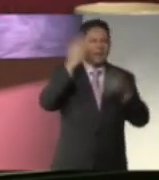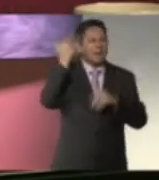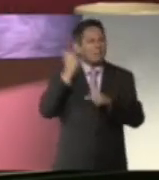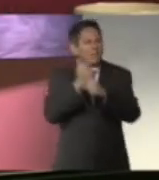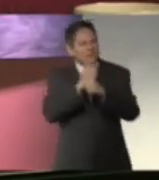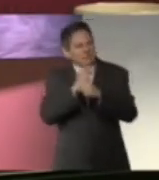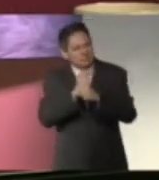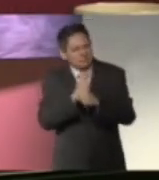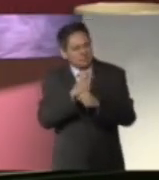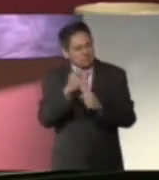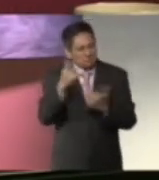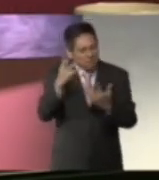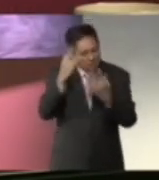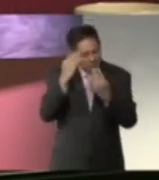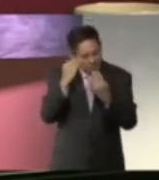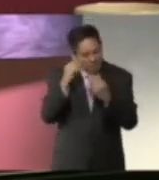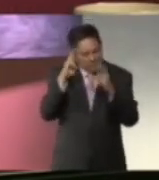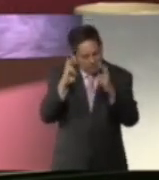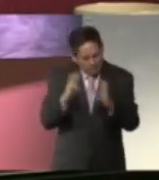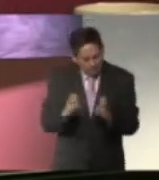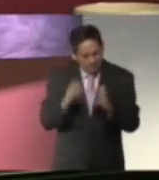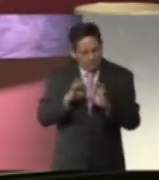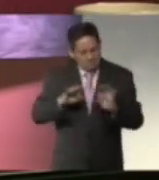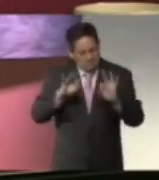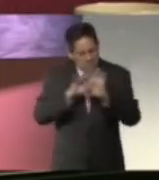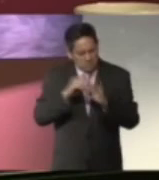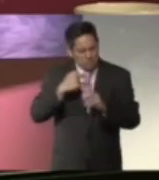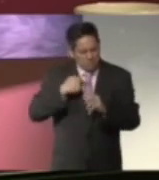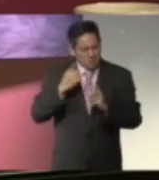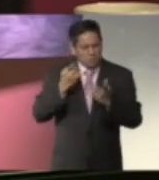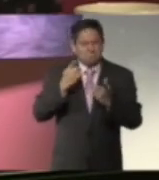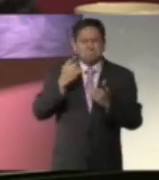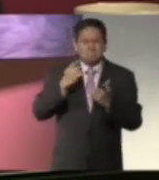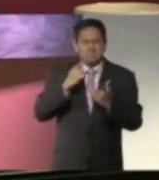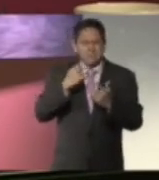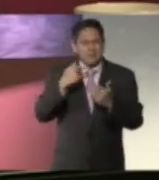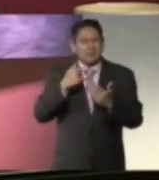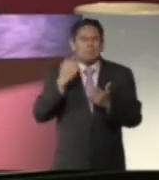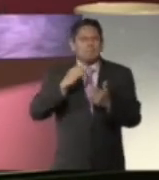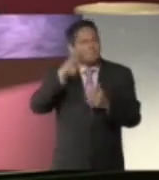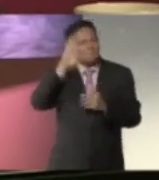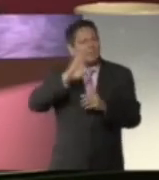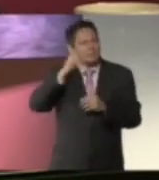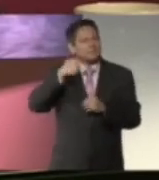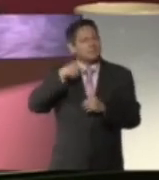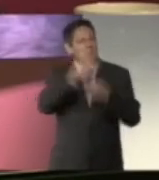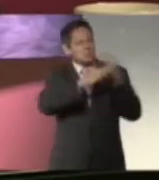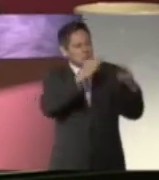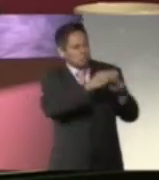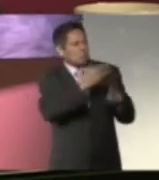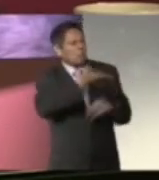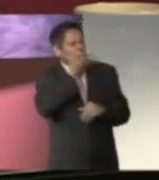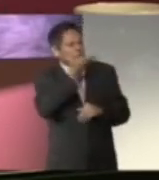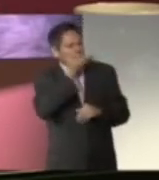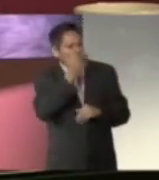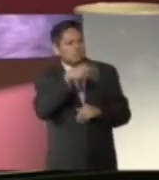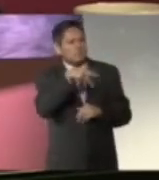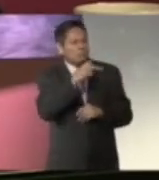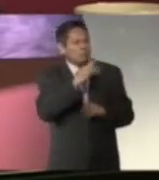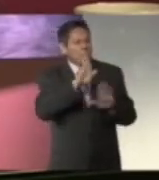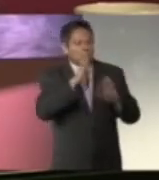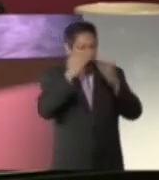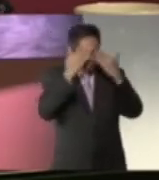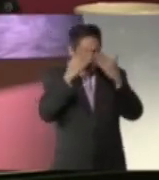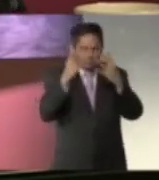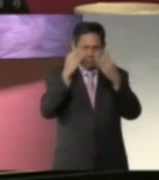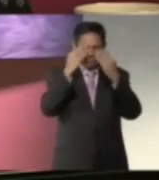no me dieron herramientas para cuestionarme en lo que está sucediendo en el mundo y en México en particular,